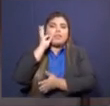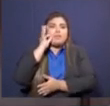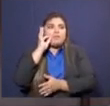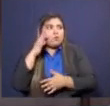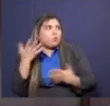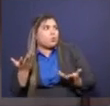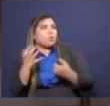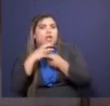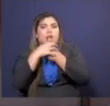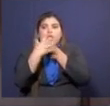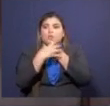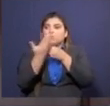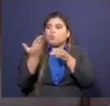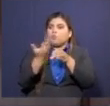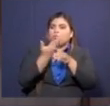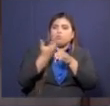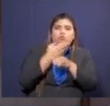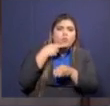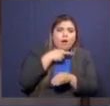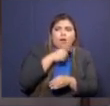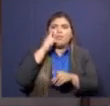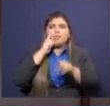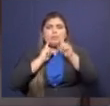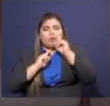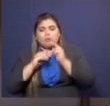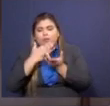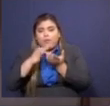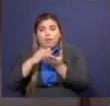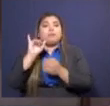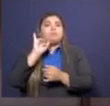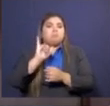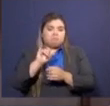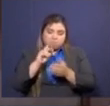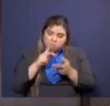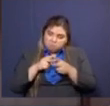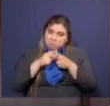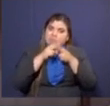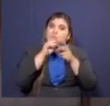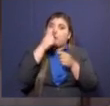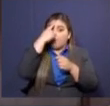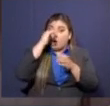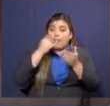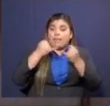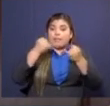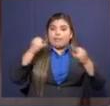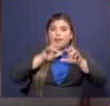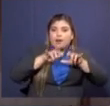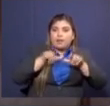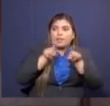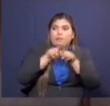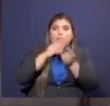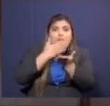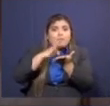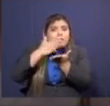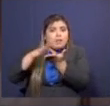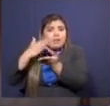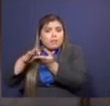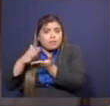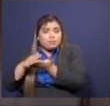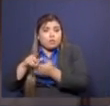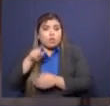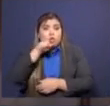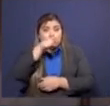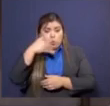a negocios de productos y servicios panameños por internet. Para ti que tienes